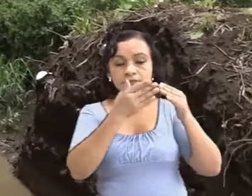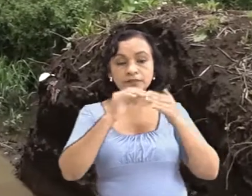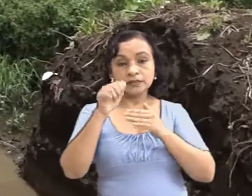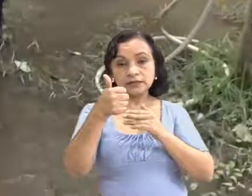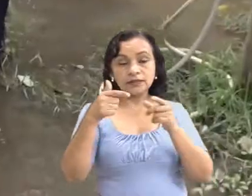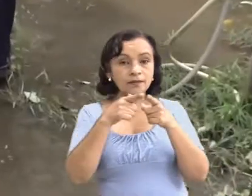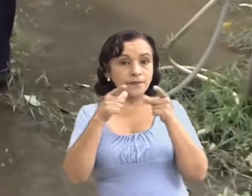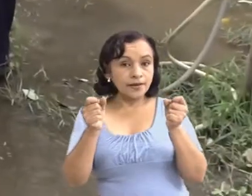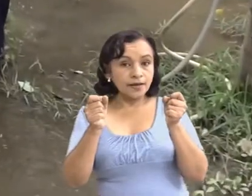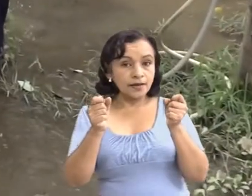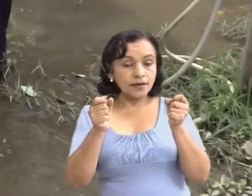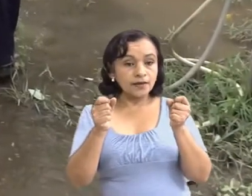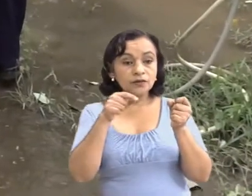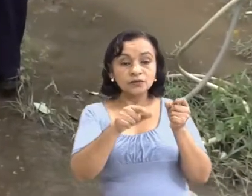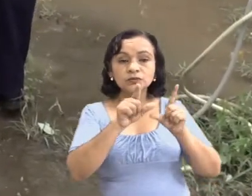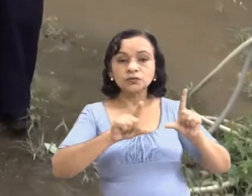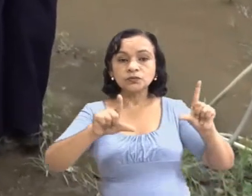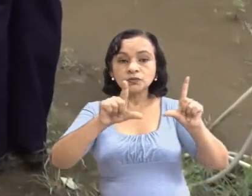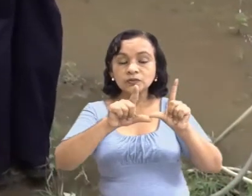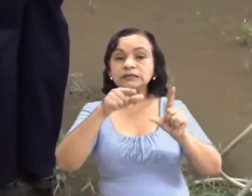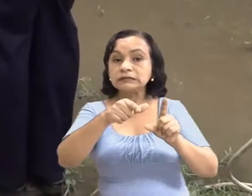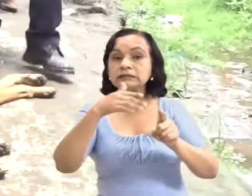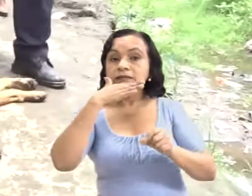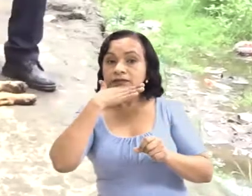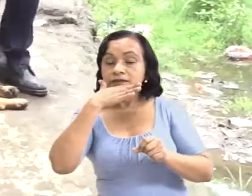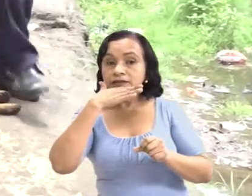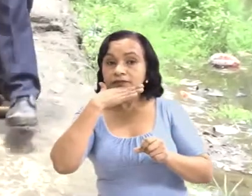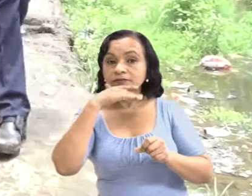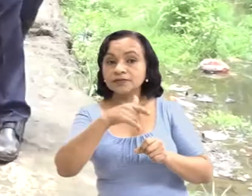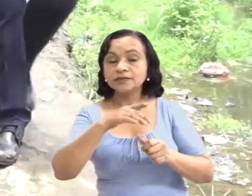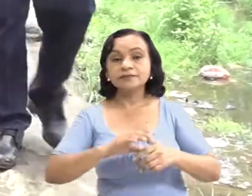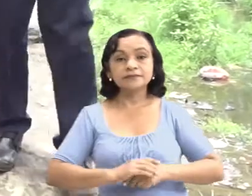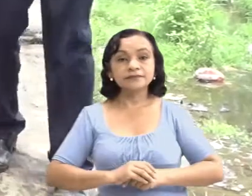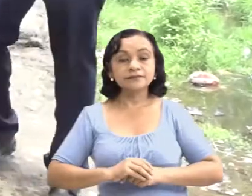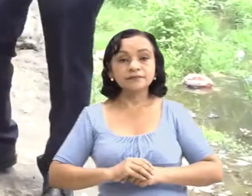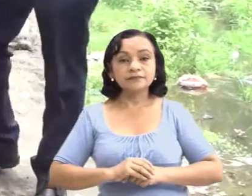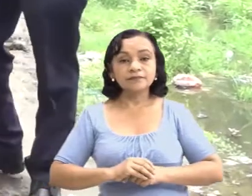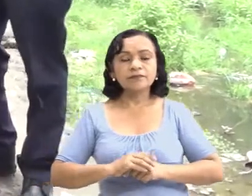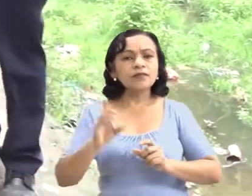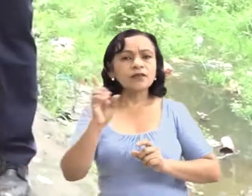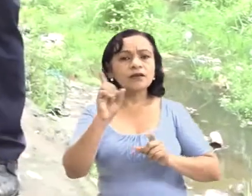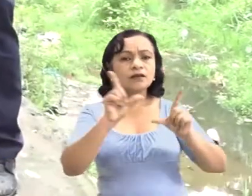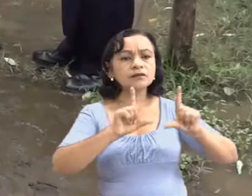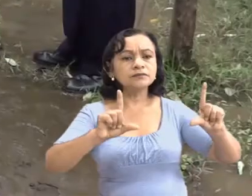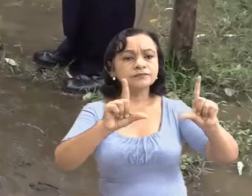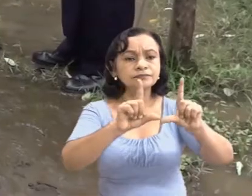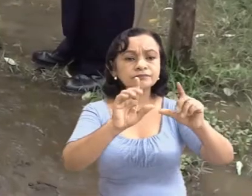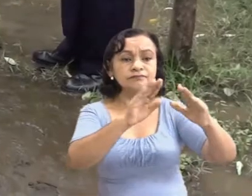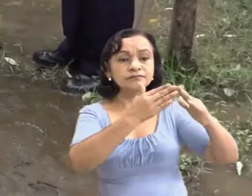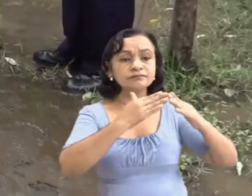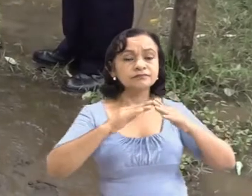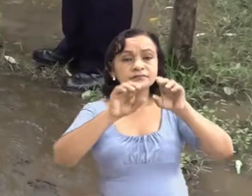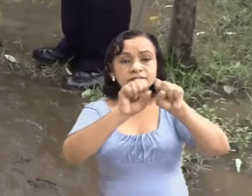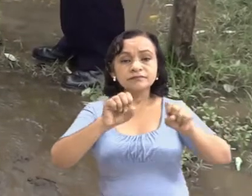de Managua, caracterizado por ser un sitio altamente vulnerable a las inundaciones. La ubicación y